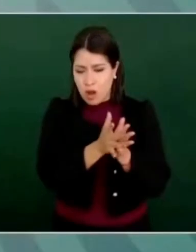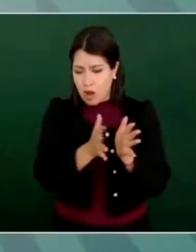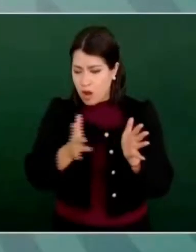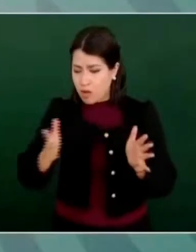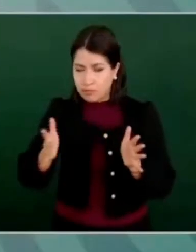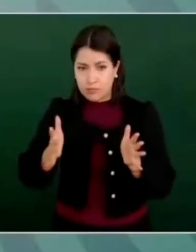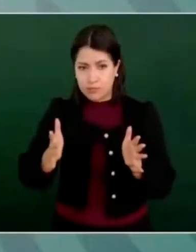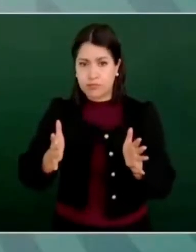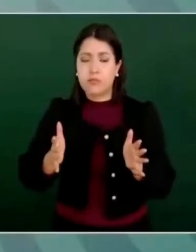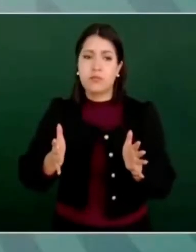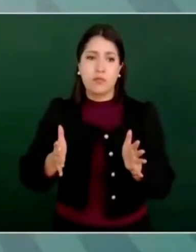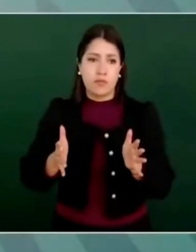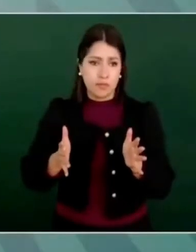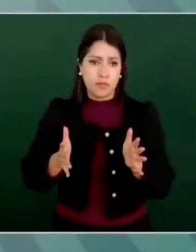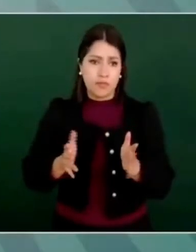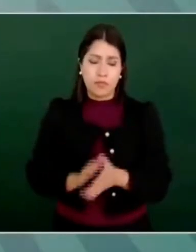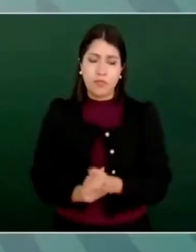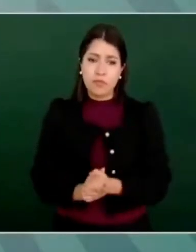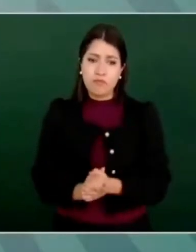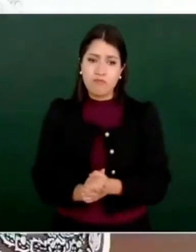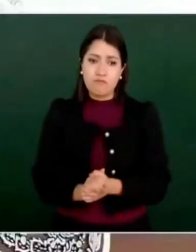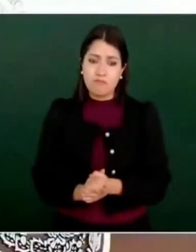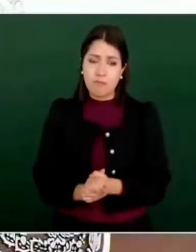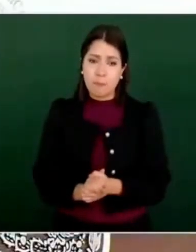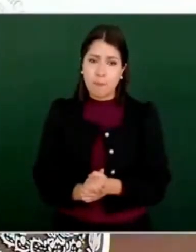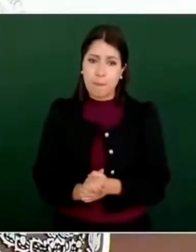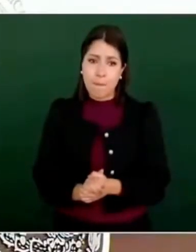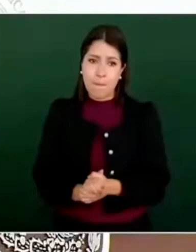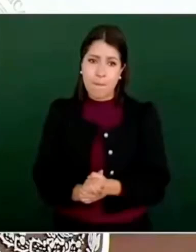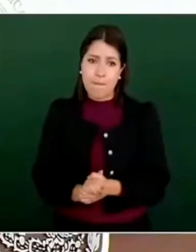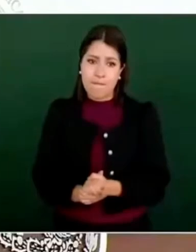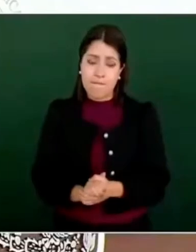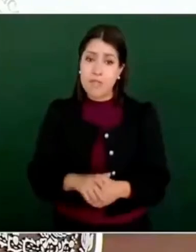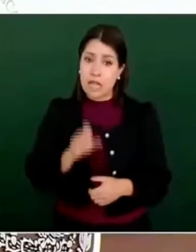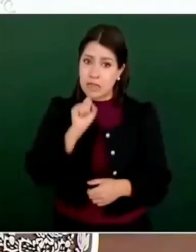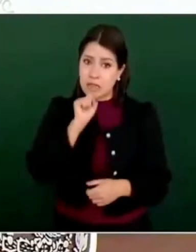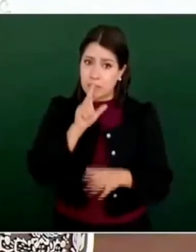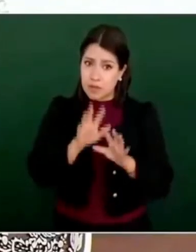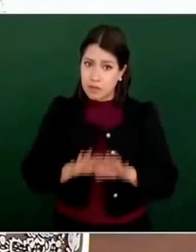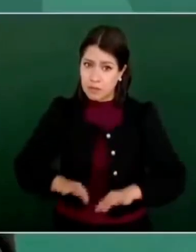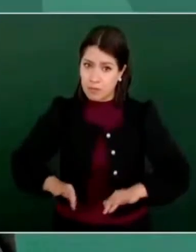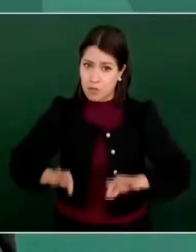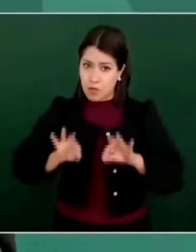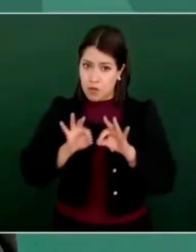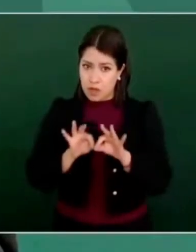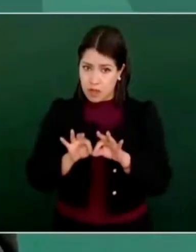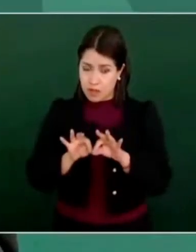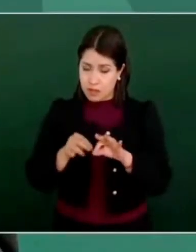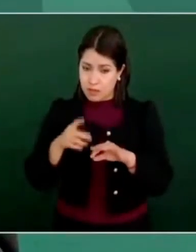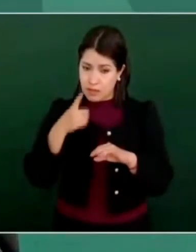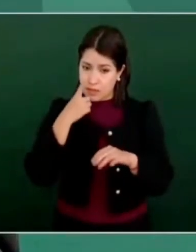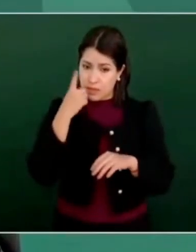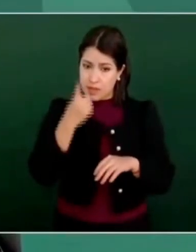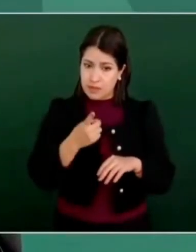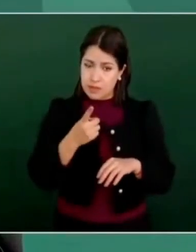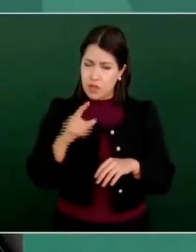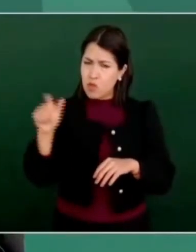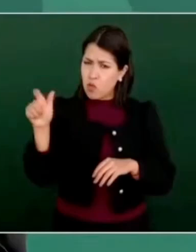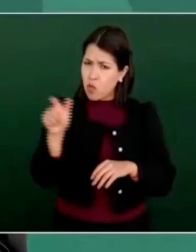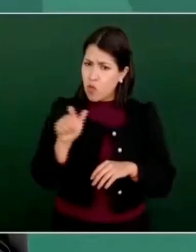Y no podíamos pasar por alto que aún en plena